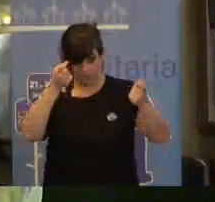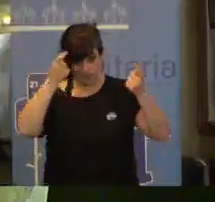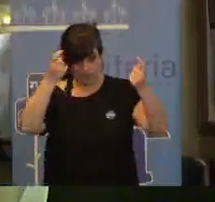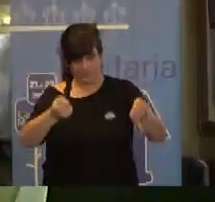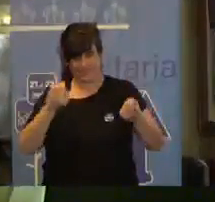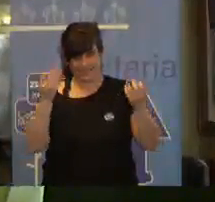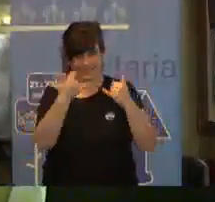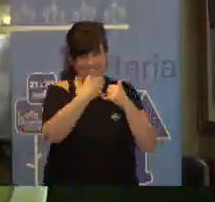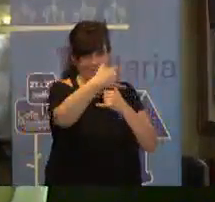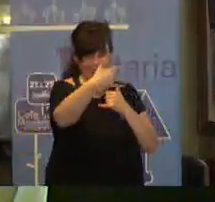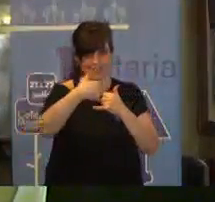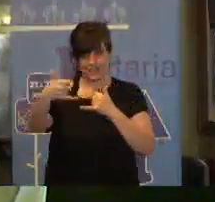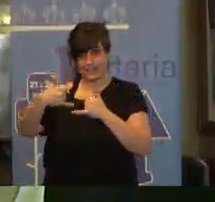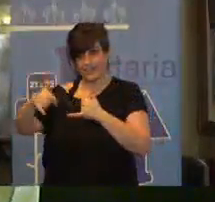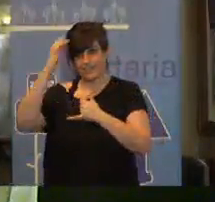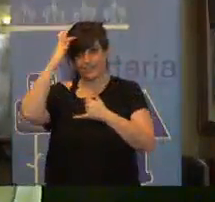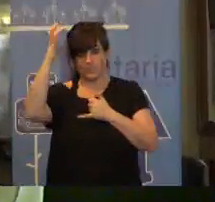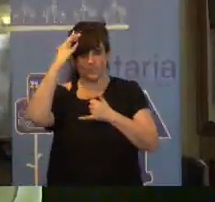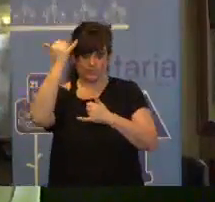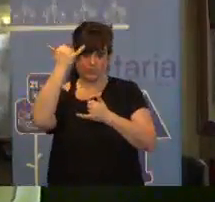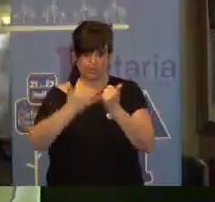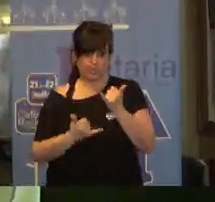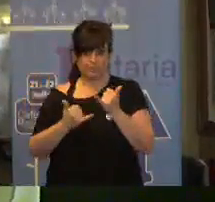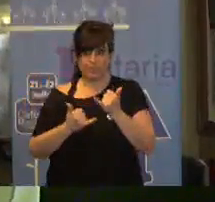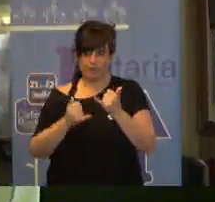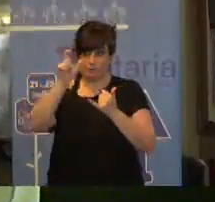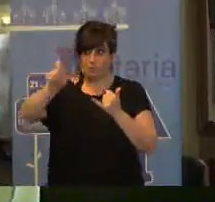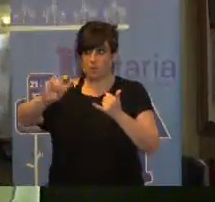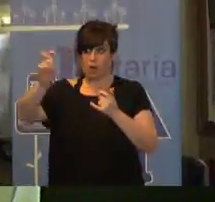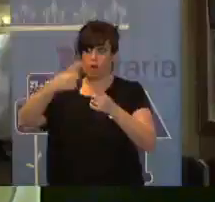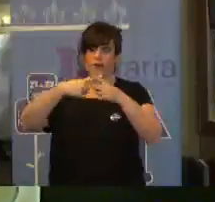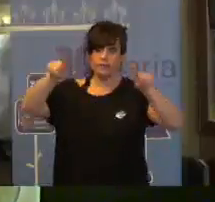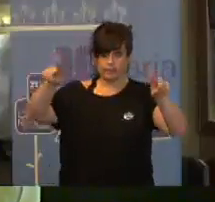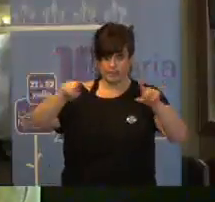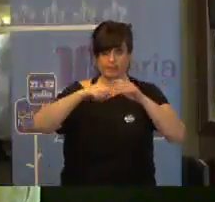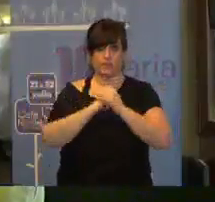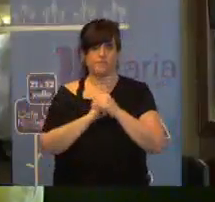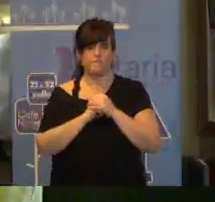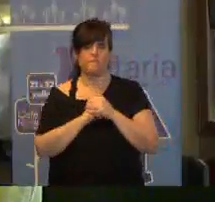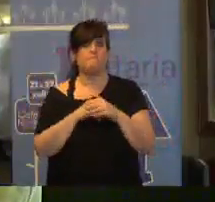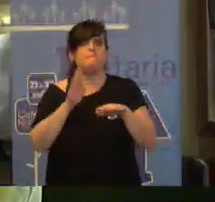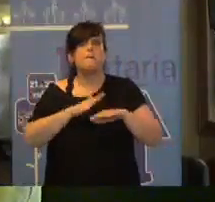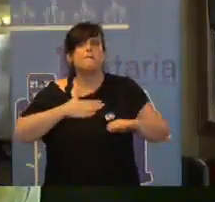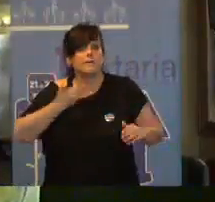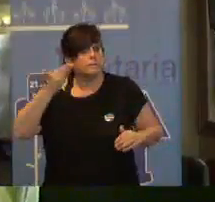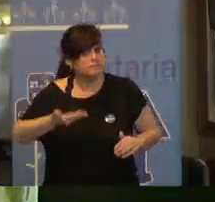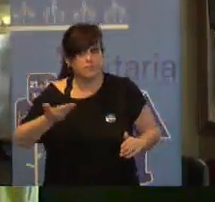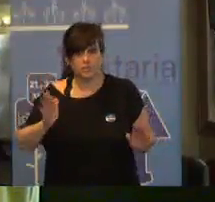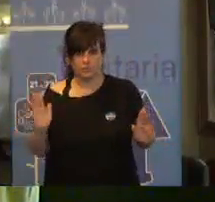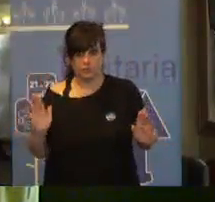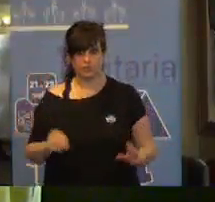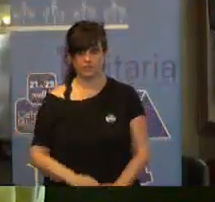unhas liñas ideolóxicas que nos diferencian dos outros. Eso para min é esencial.